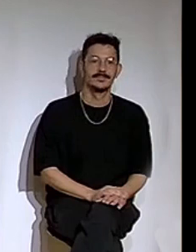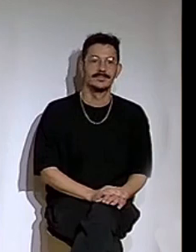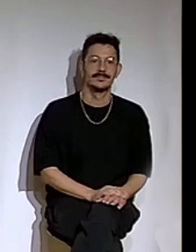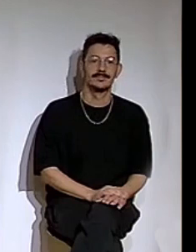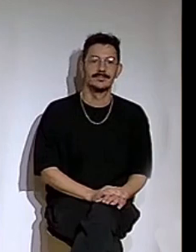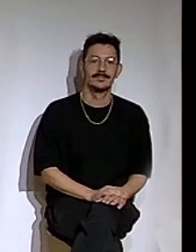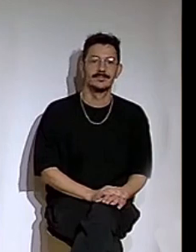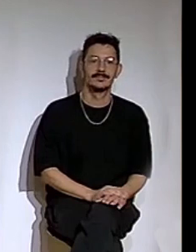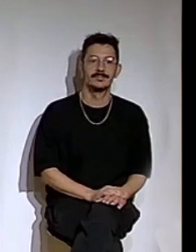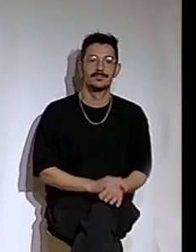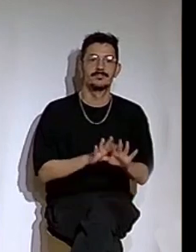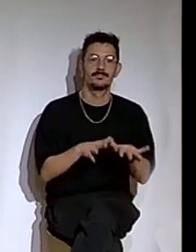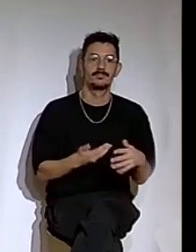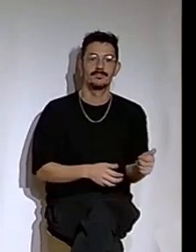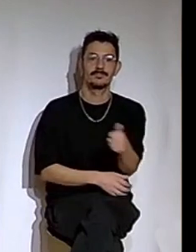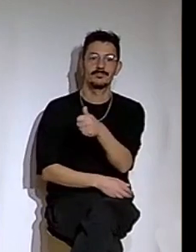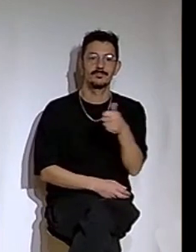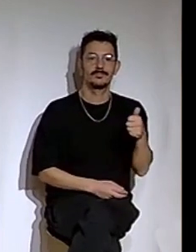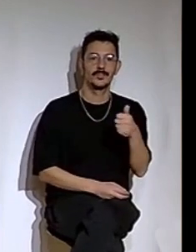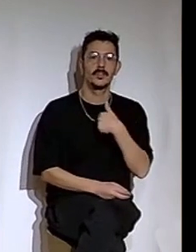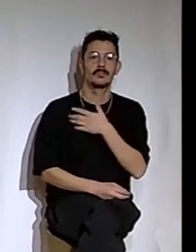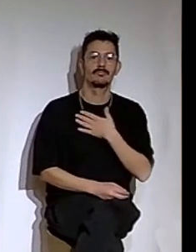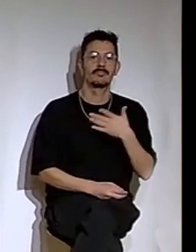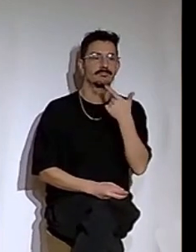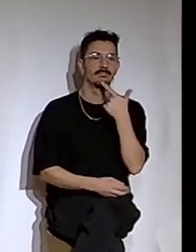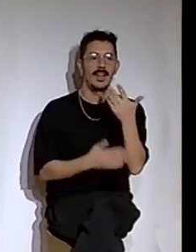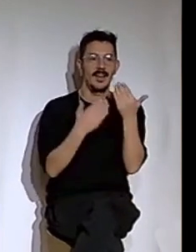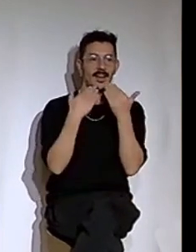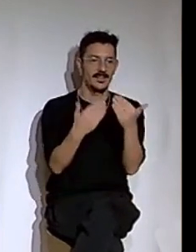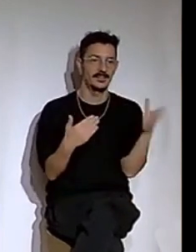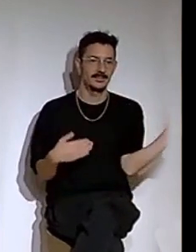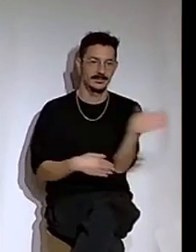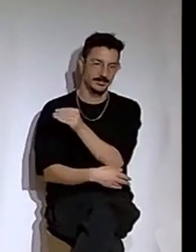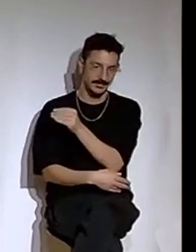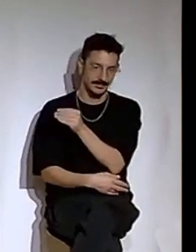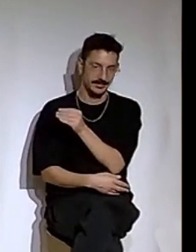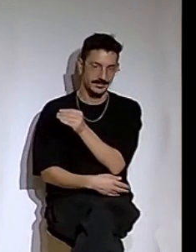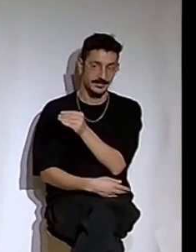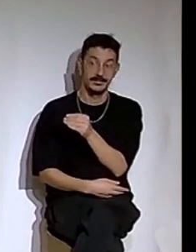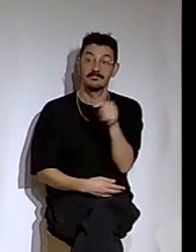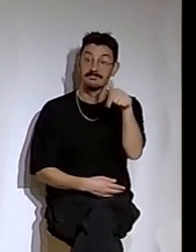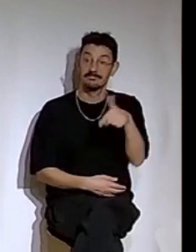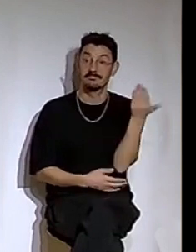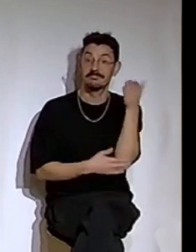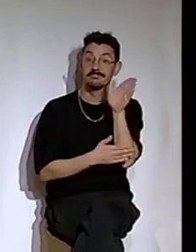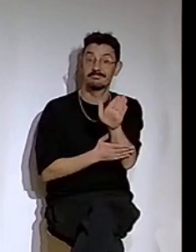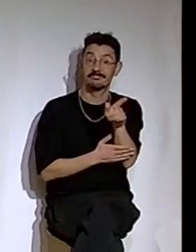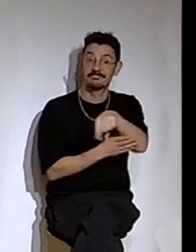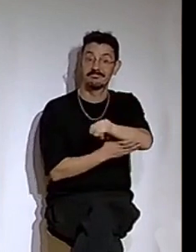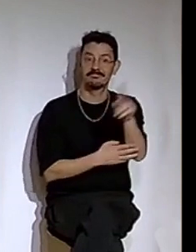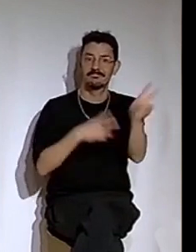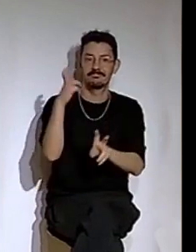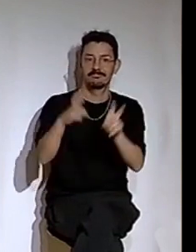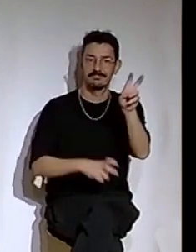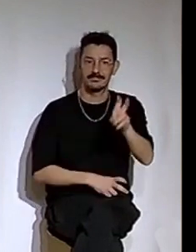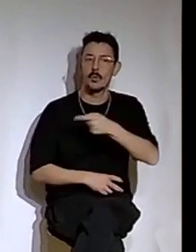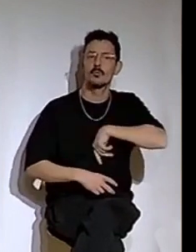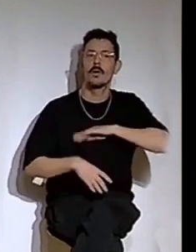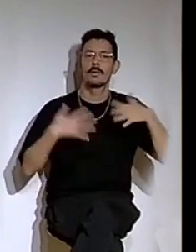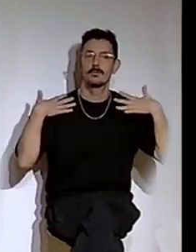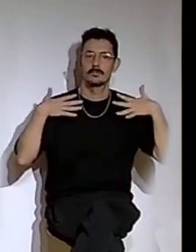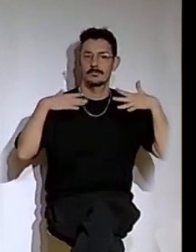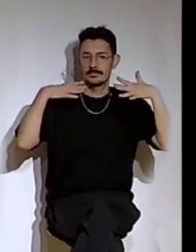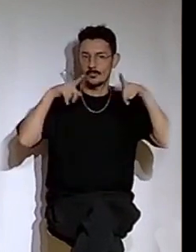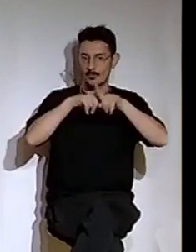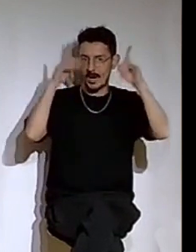primero de todo muchas gracias a totis para venir a que esta presentación que en su amor de ilusión Bueno es